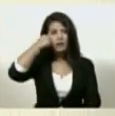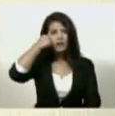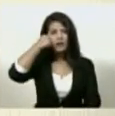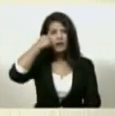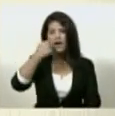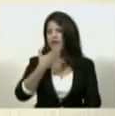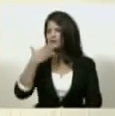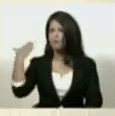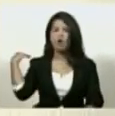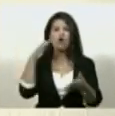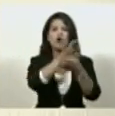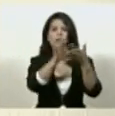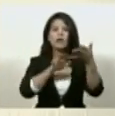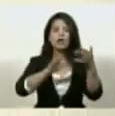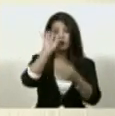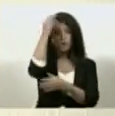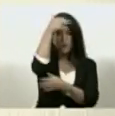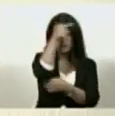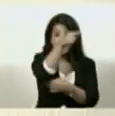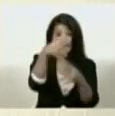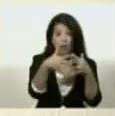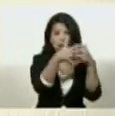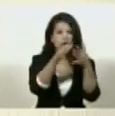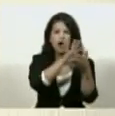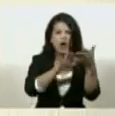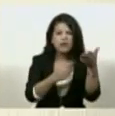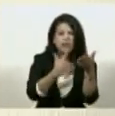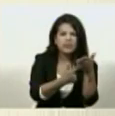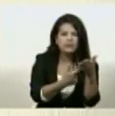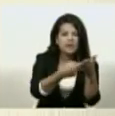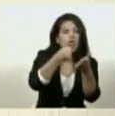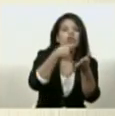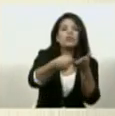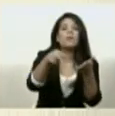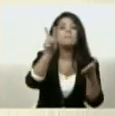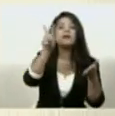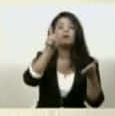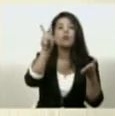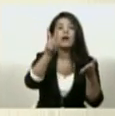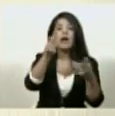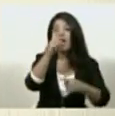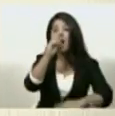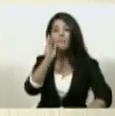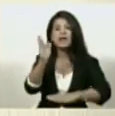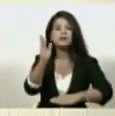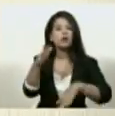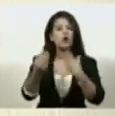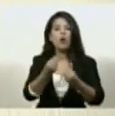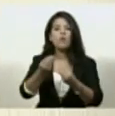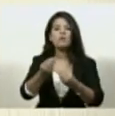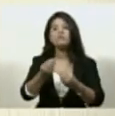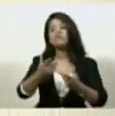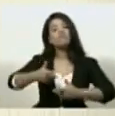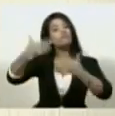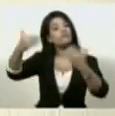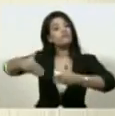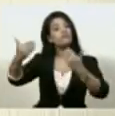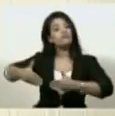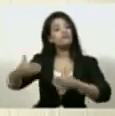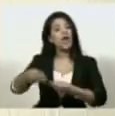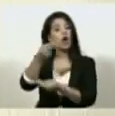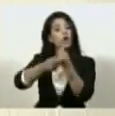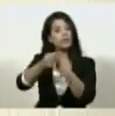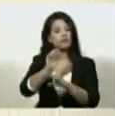comunicado recientemente Donald Trump, presidente de los Estados Unidos, dijo que Venezuela será amenazada mediante unas sanciones. Estas son palabras